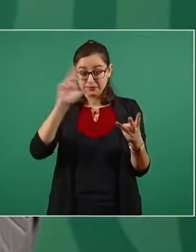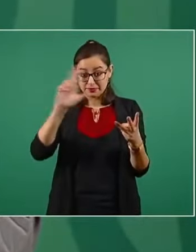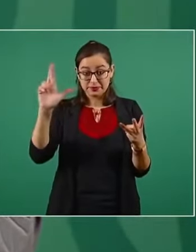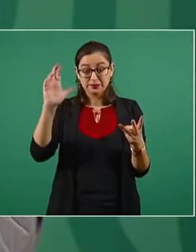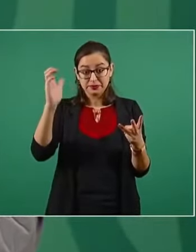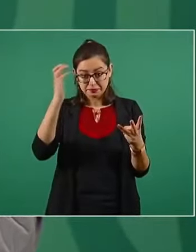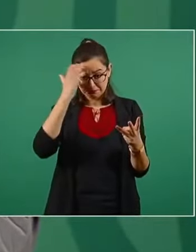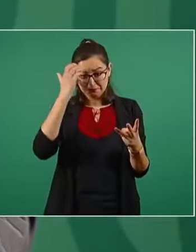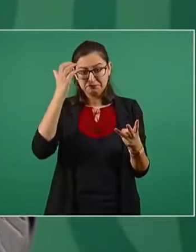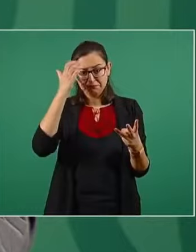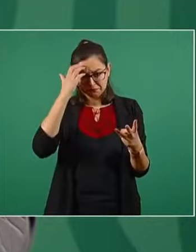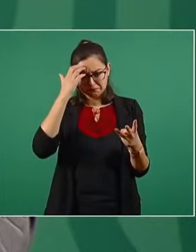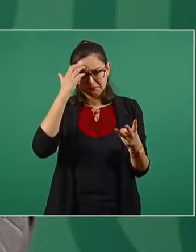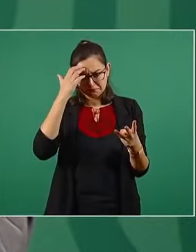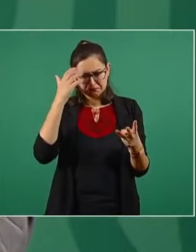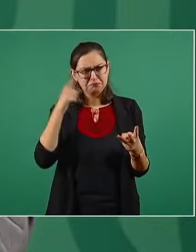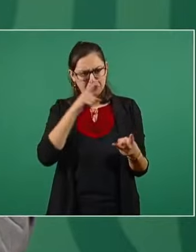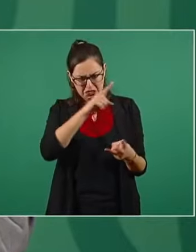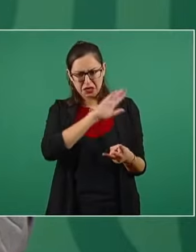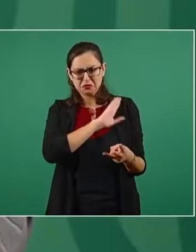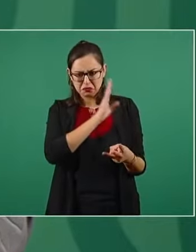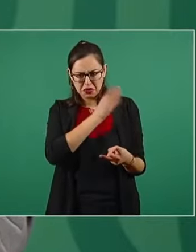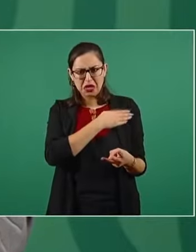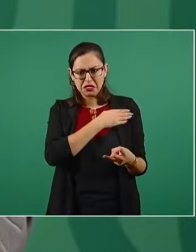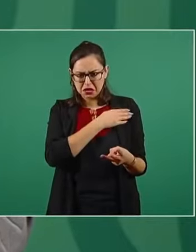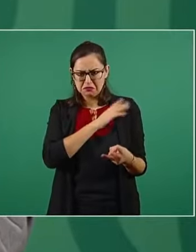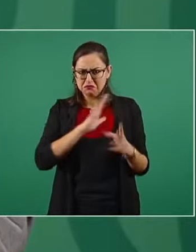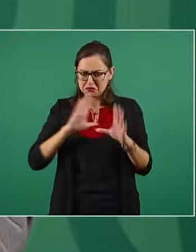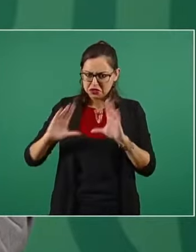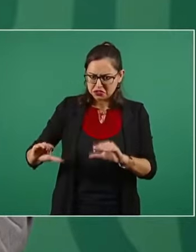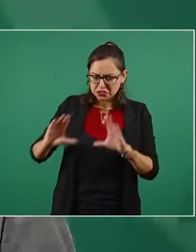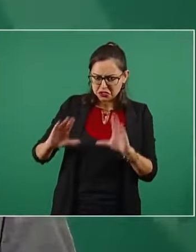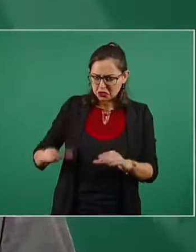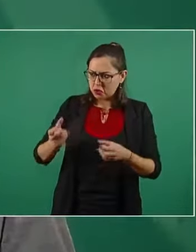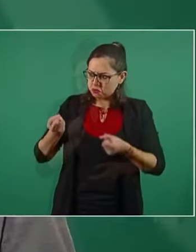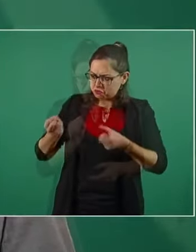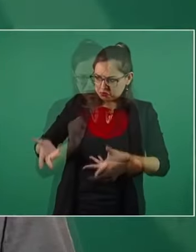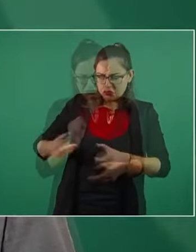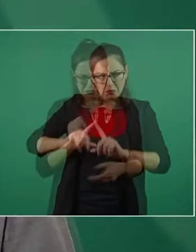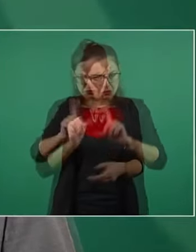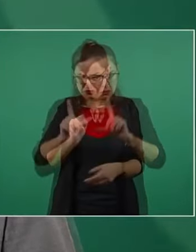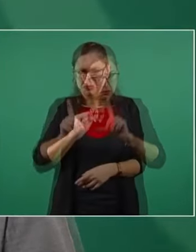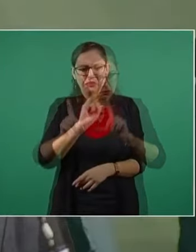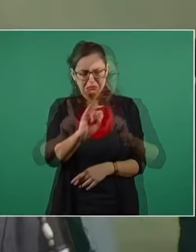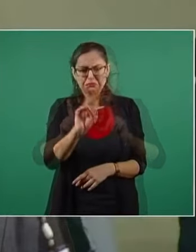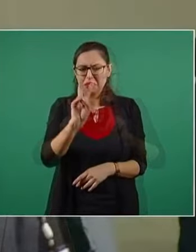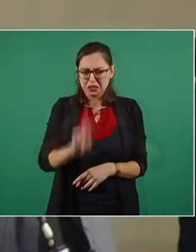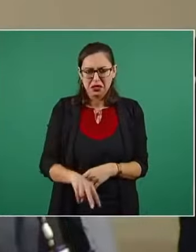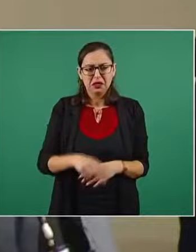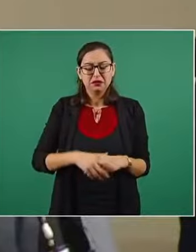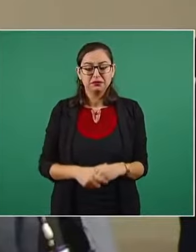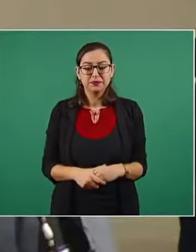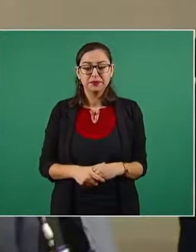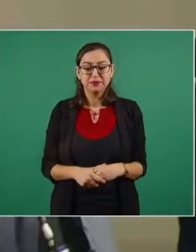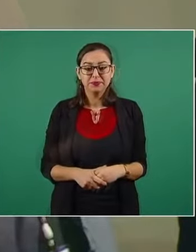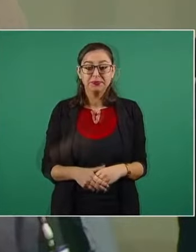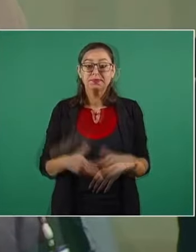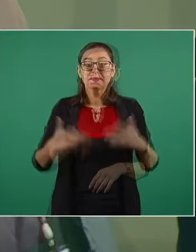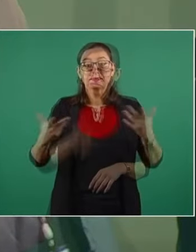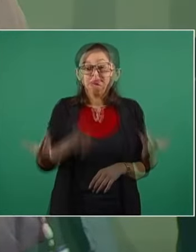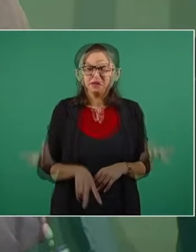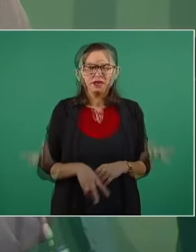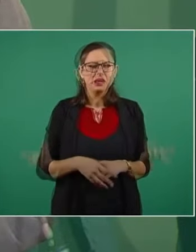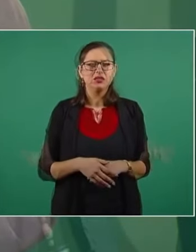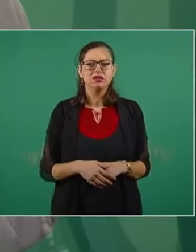se aportó de España y de Europa a nuestro país. Bueno, envío una